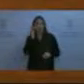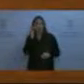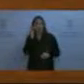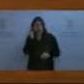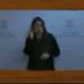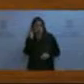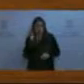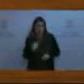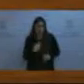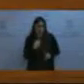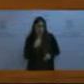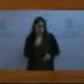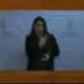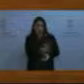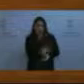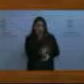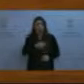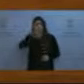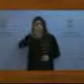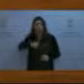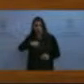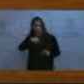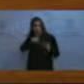he referido. A partir de